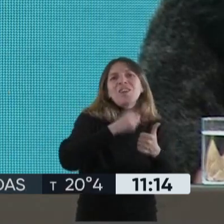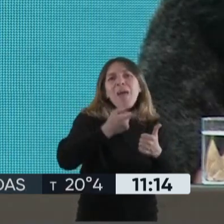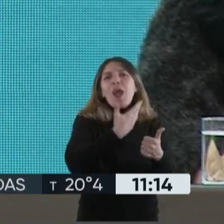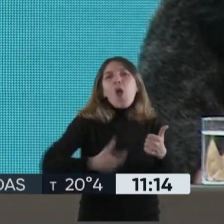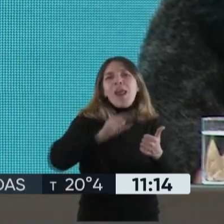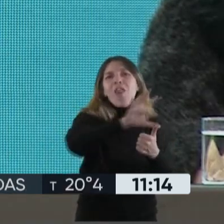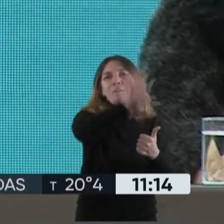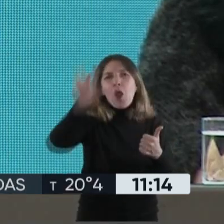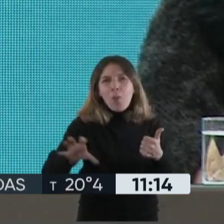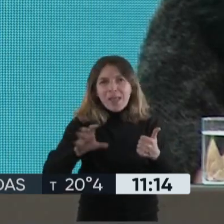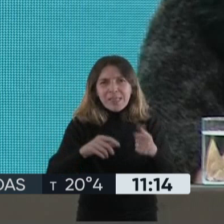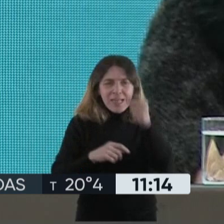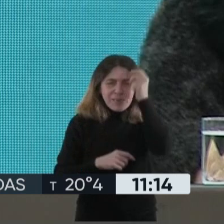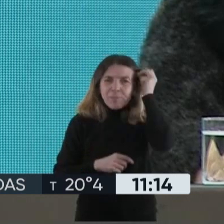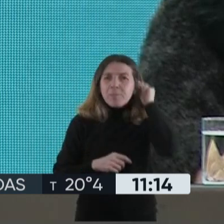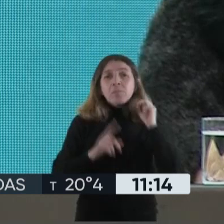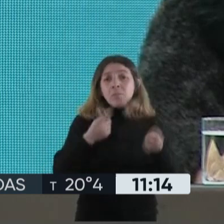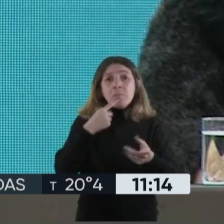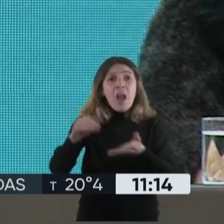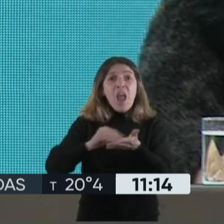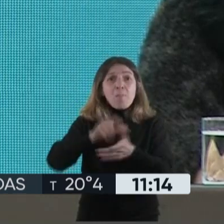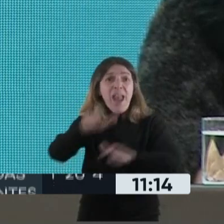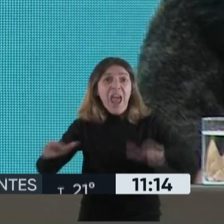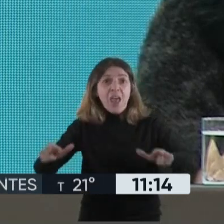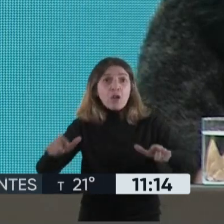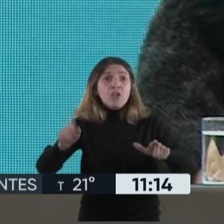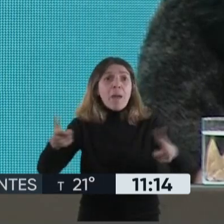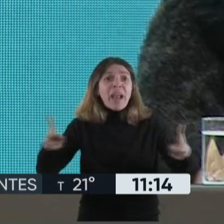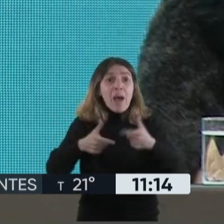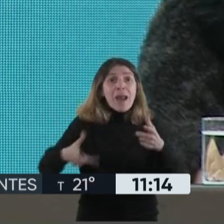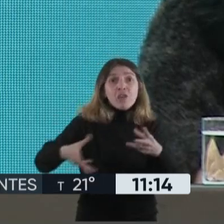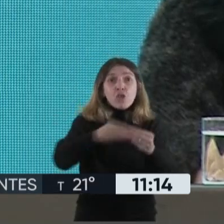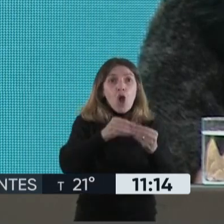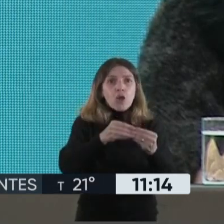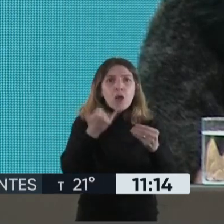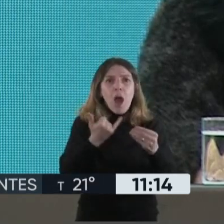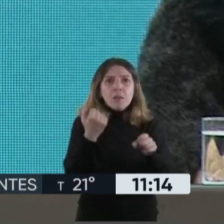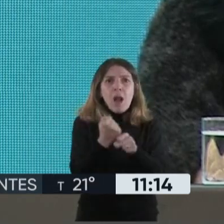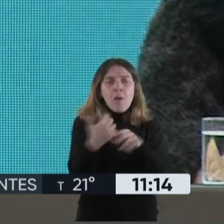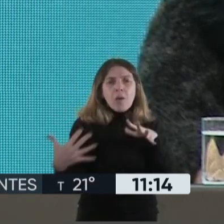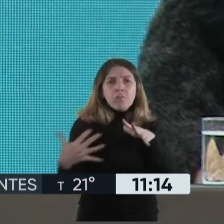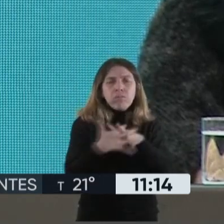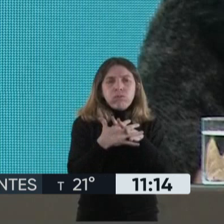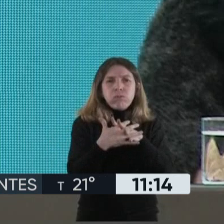gobiernos provinciales, los trabajadores y las cámaras. Y esa sinergia hizo